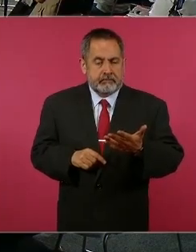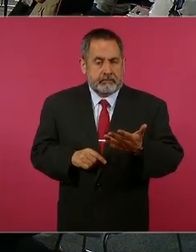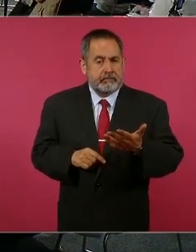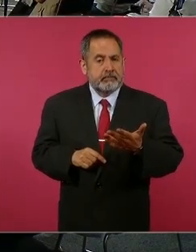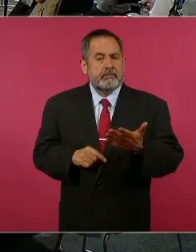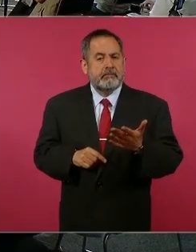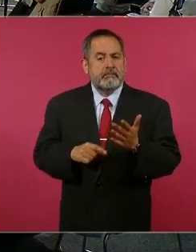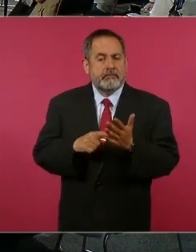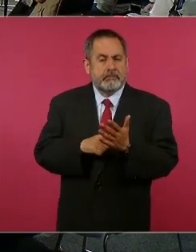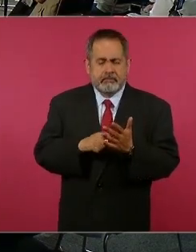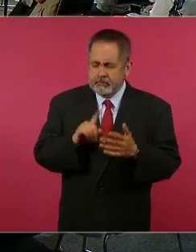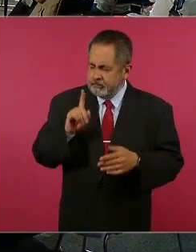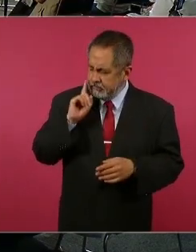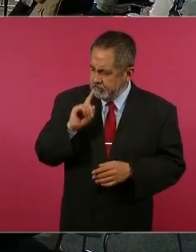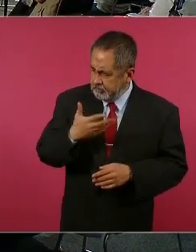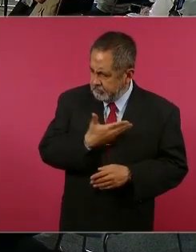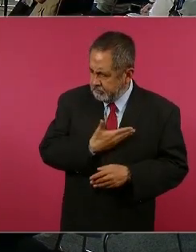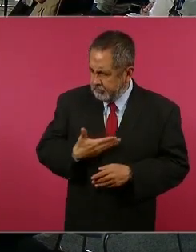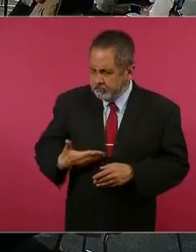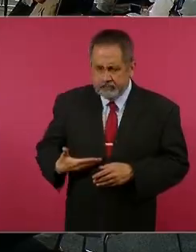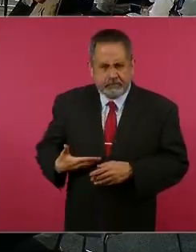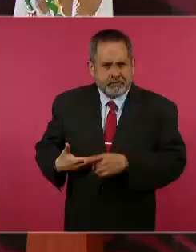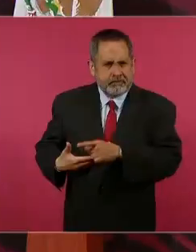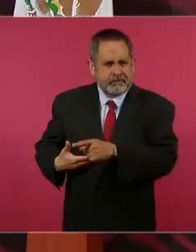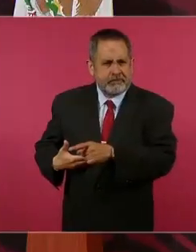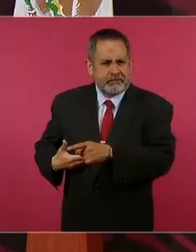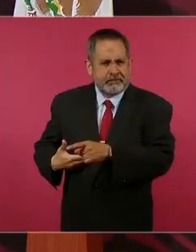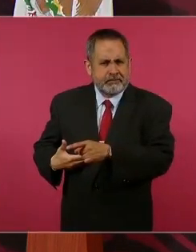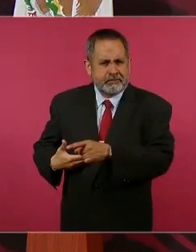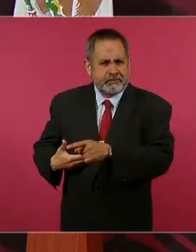la presidenta legítima